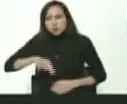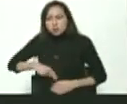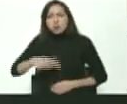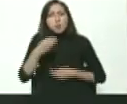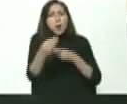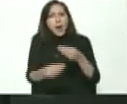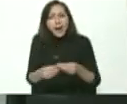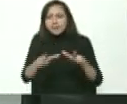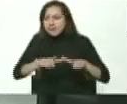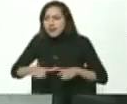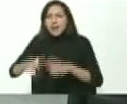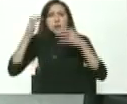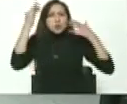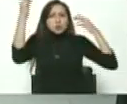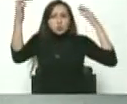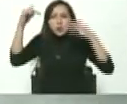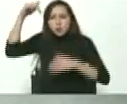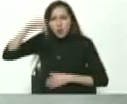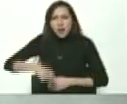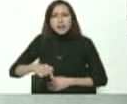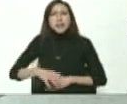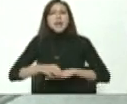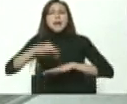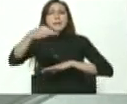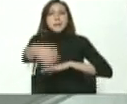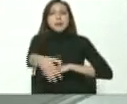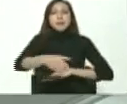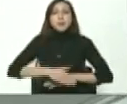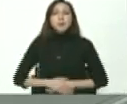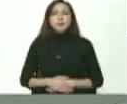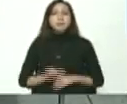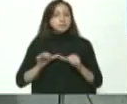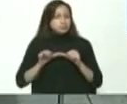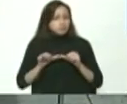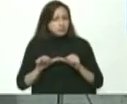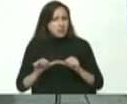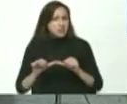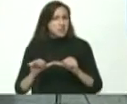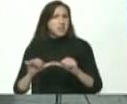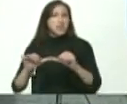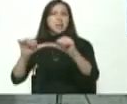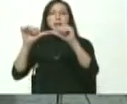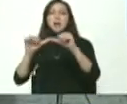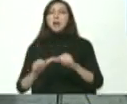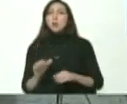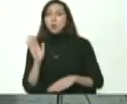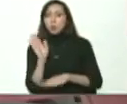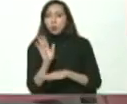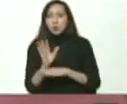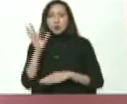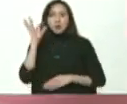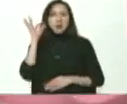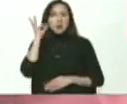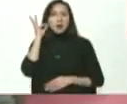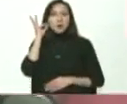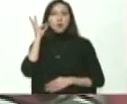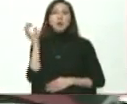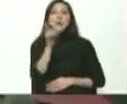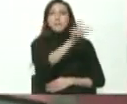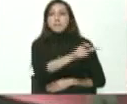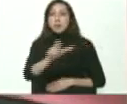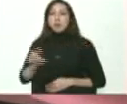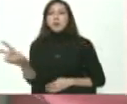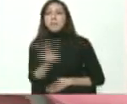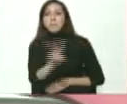cristalizar este sueño en el municipio Jesús María Semprún, que seguirá trascendiendo porque estamos protegiendo no solo a la mujer venezolana, no solo a la